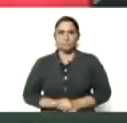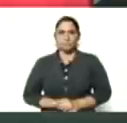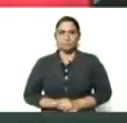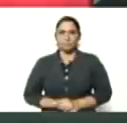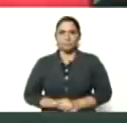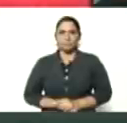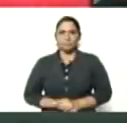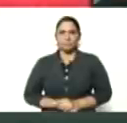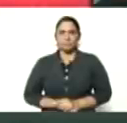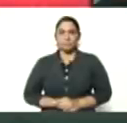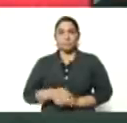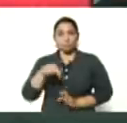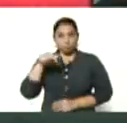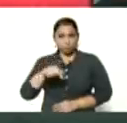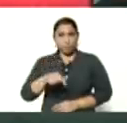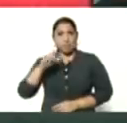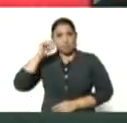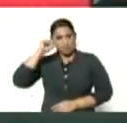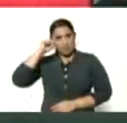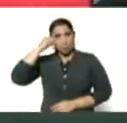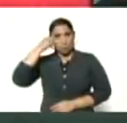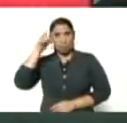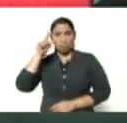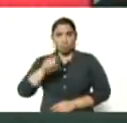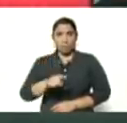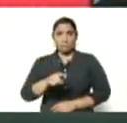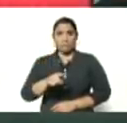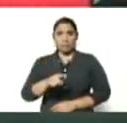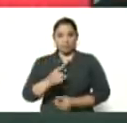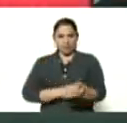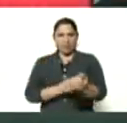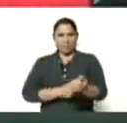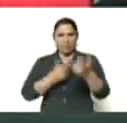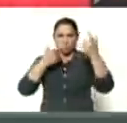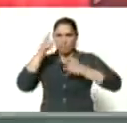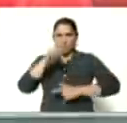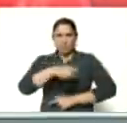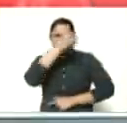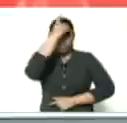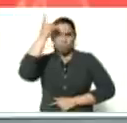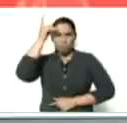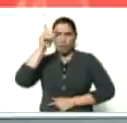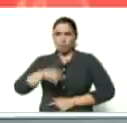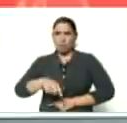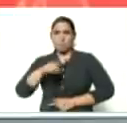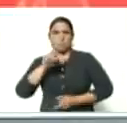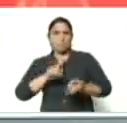Y hoy recordaba también a Argenis, Diosdado, Cilia,